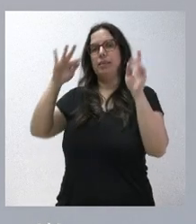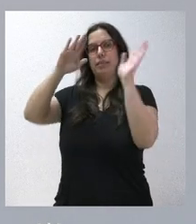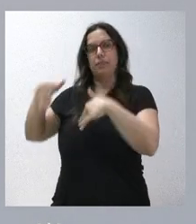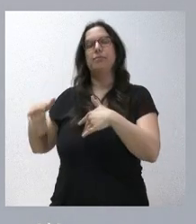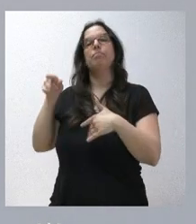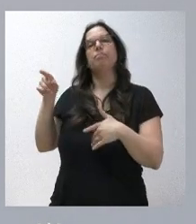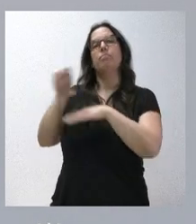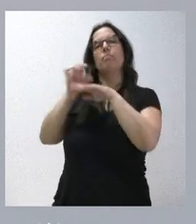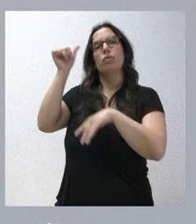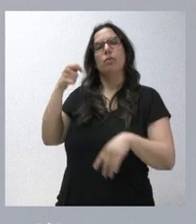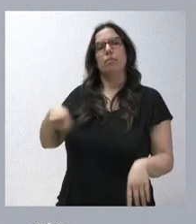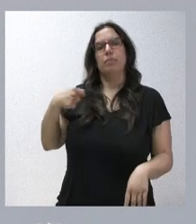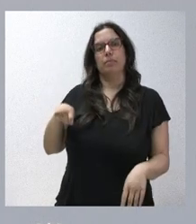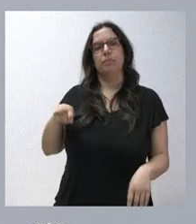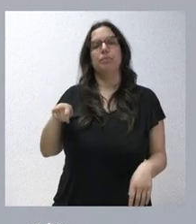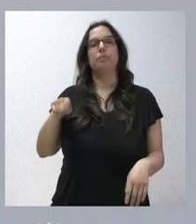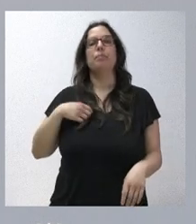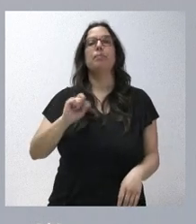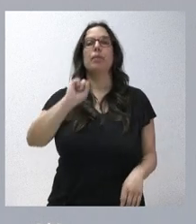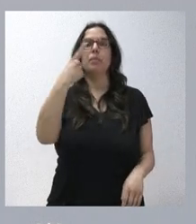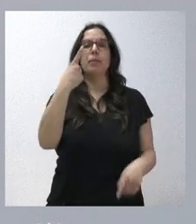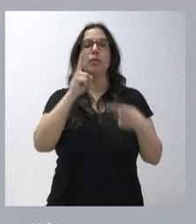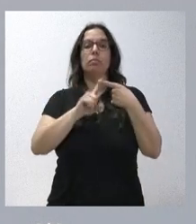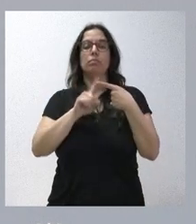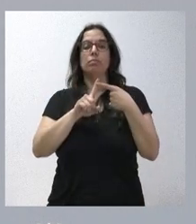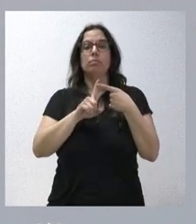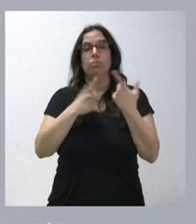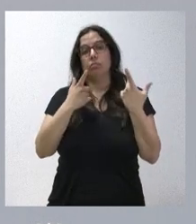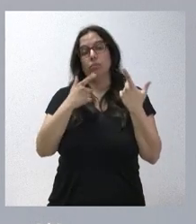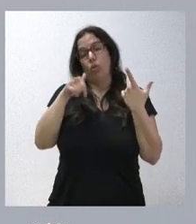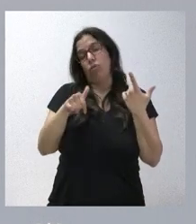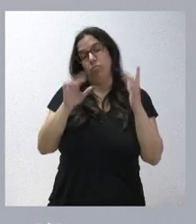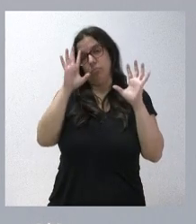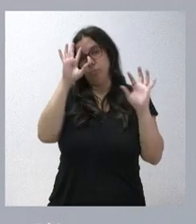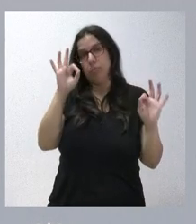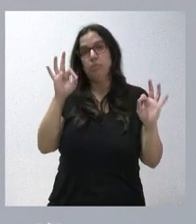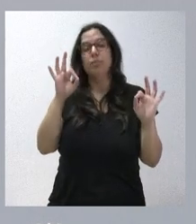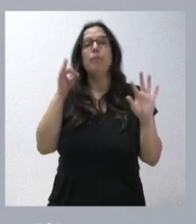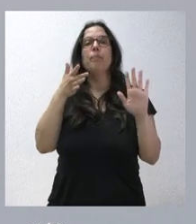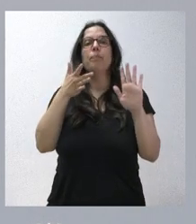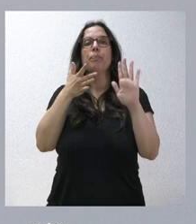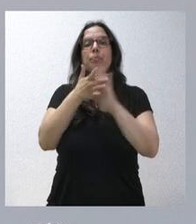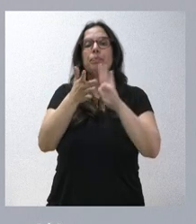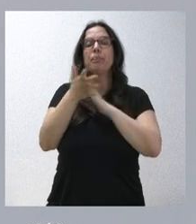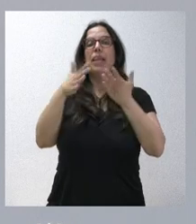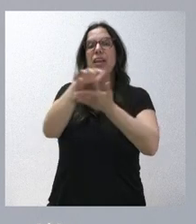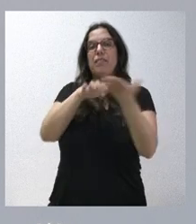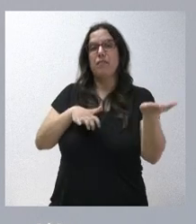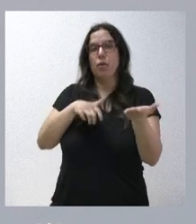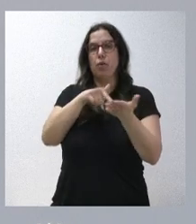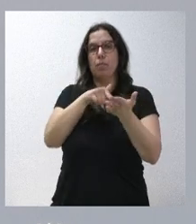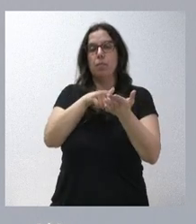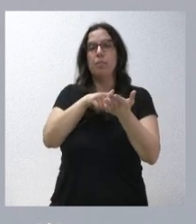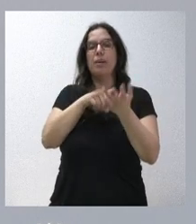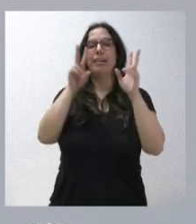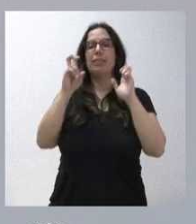al consejero de la presidencia en primer lugar hemos dado cuenta hoy como es preceptivo del informe sobre el